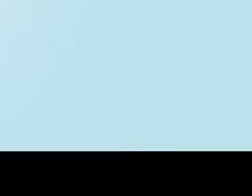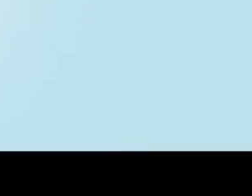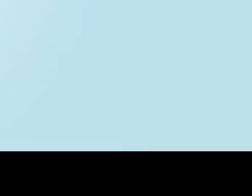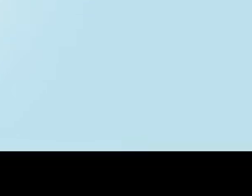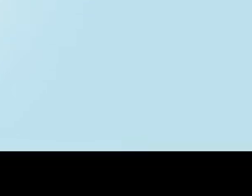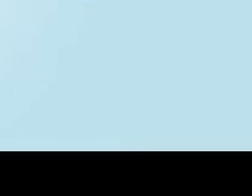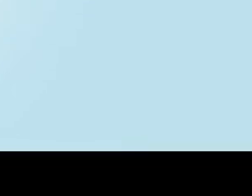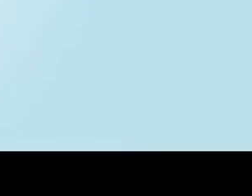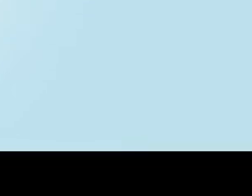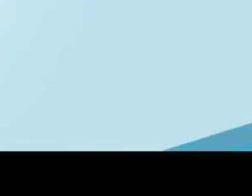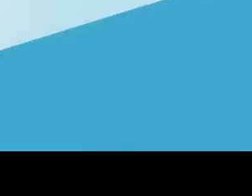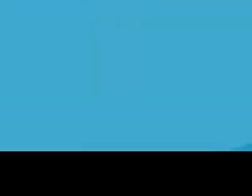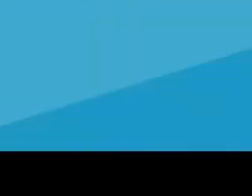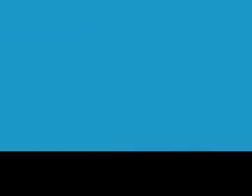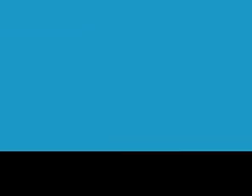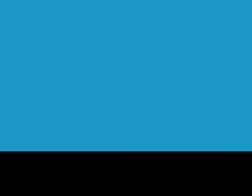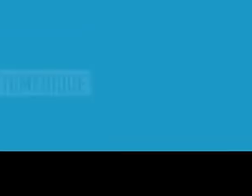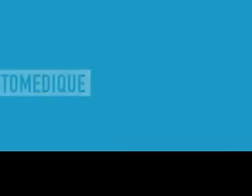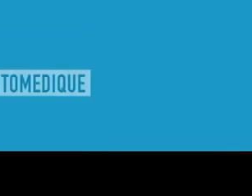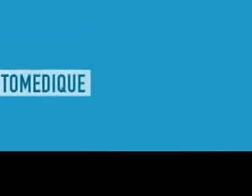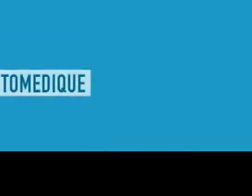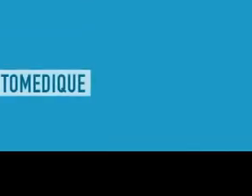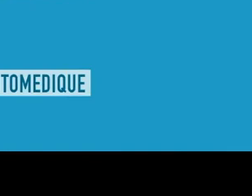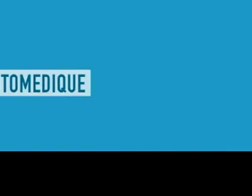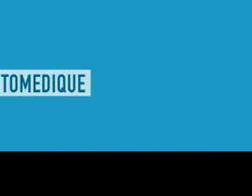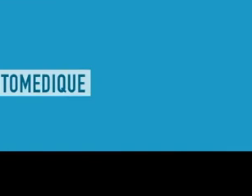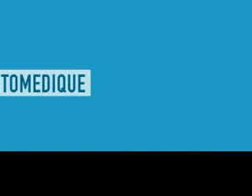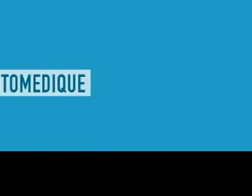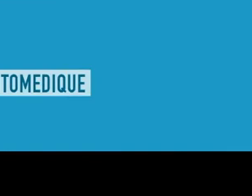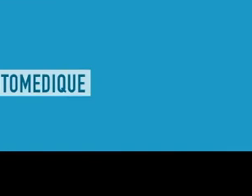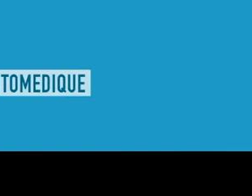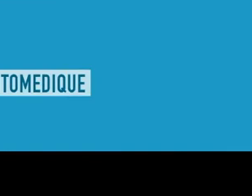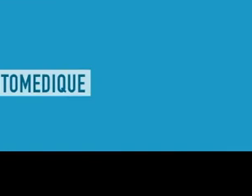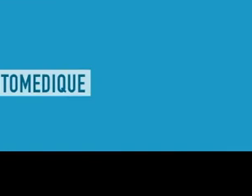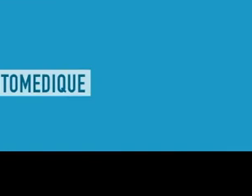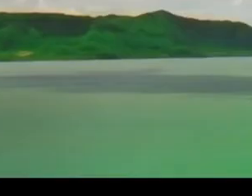objetos que más utilizamos. Prevenir es la mejor medicina.